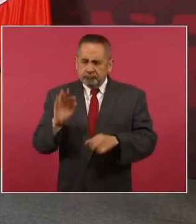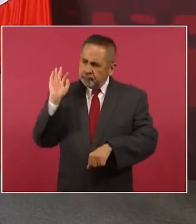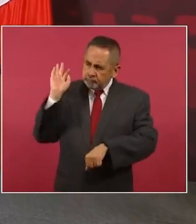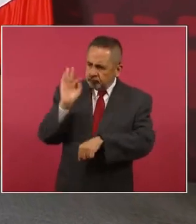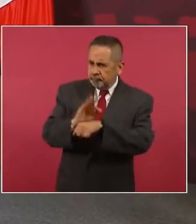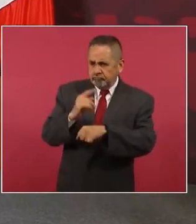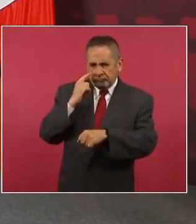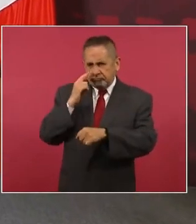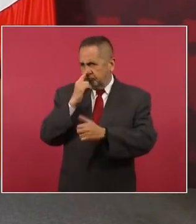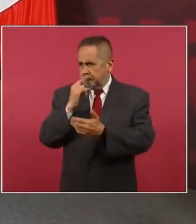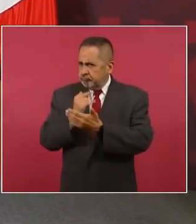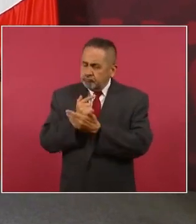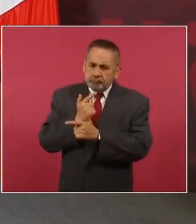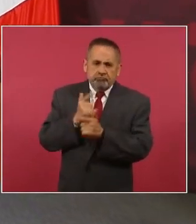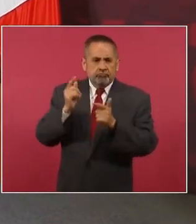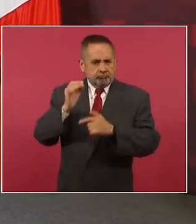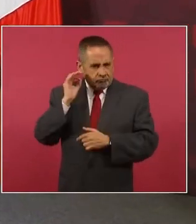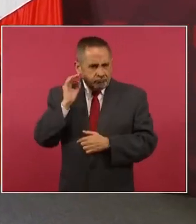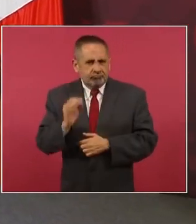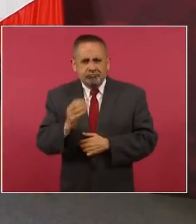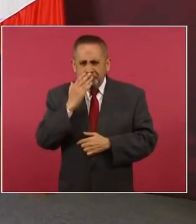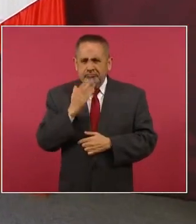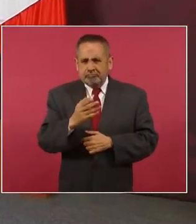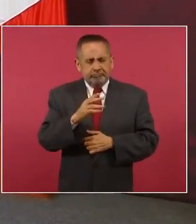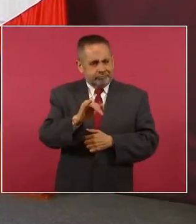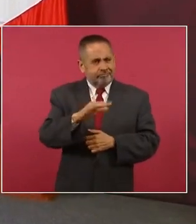demócratas, auténticos,